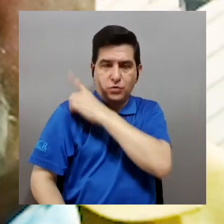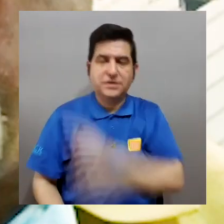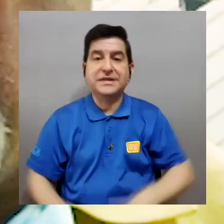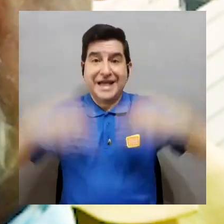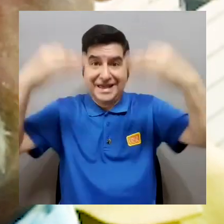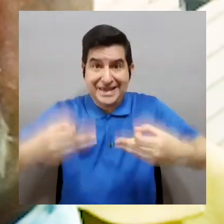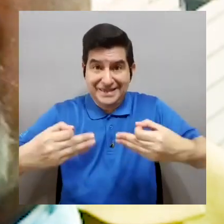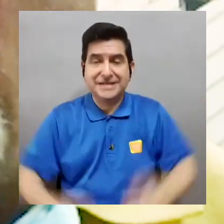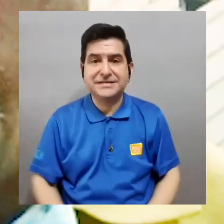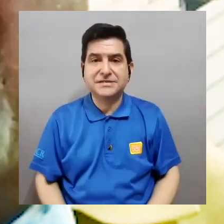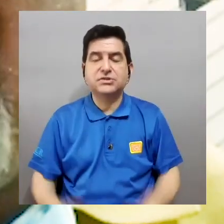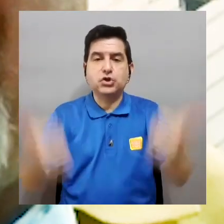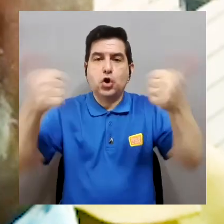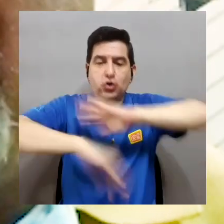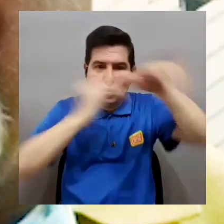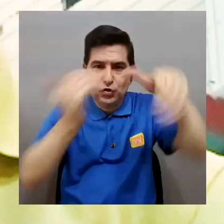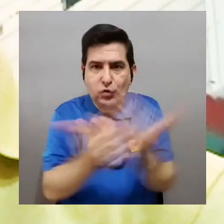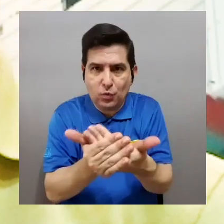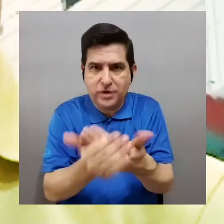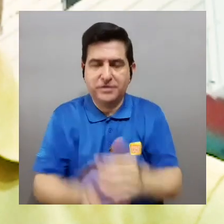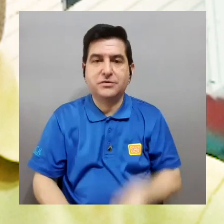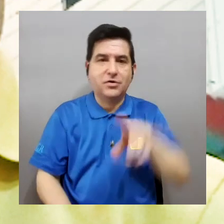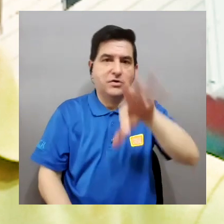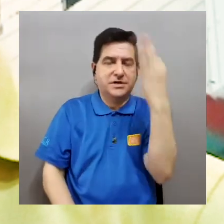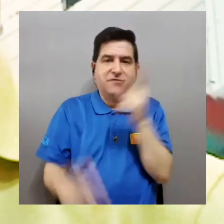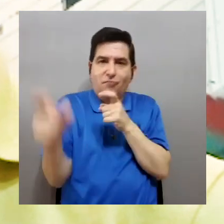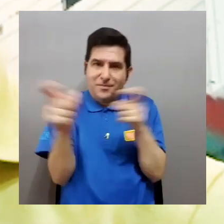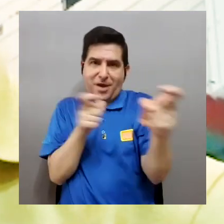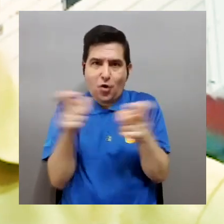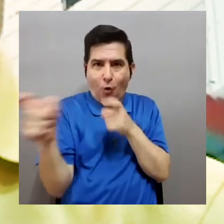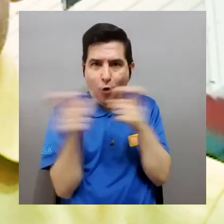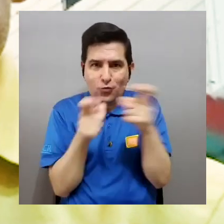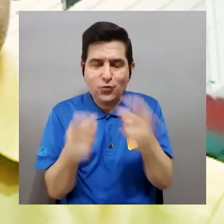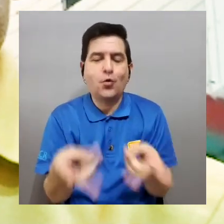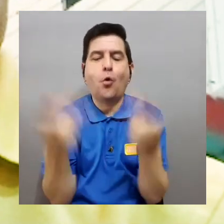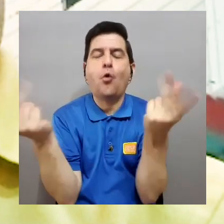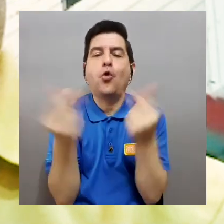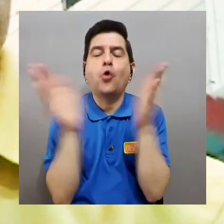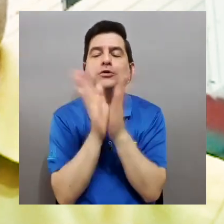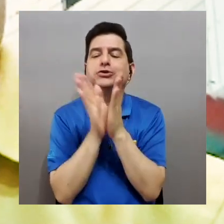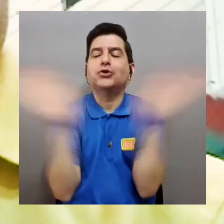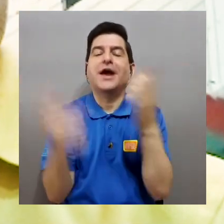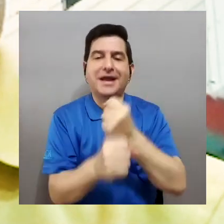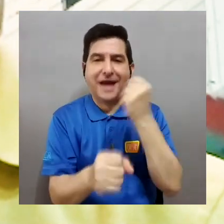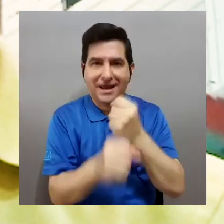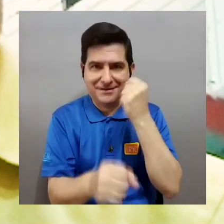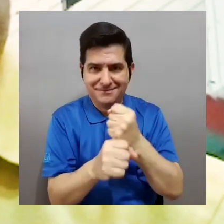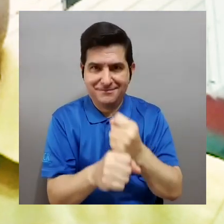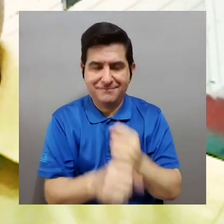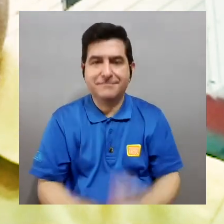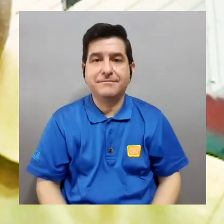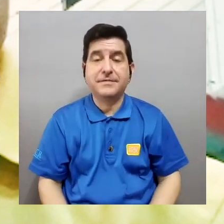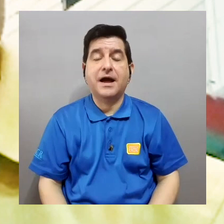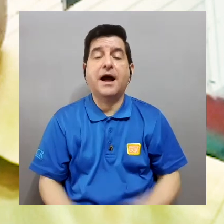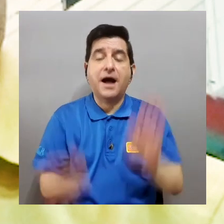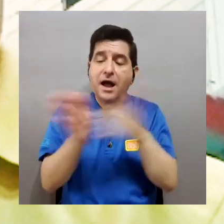las decisiones se toman mancomunadamente y así se controlan los costos generales de la obra, el concreto,